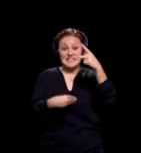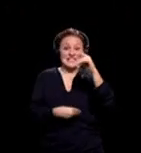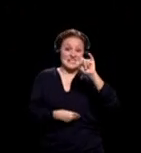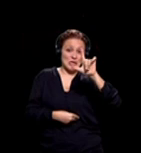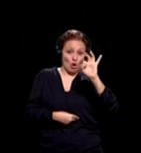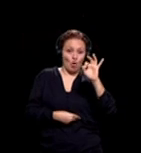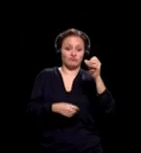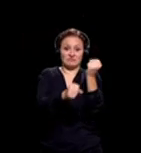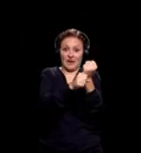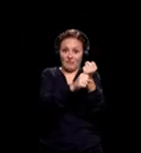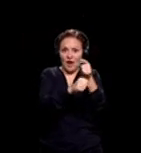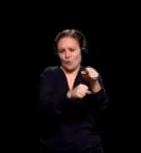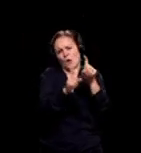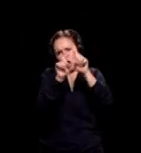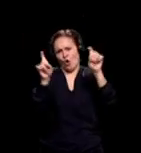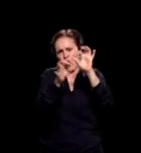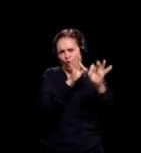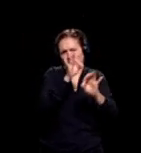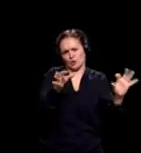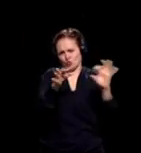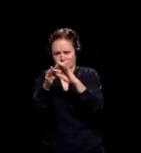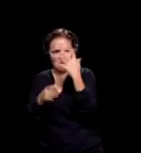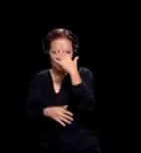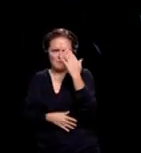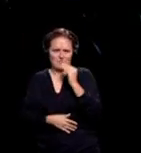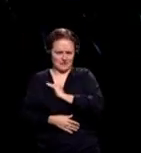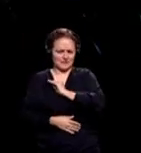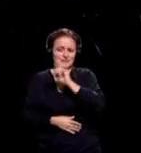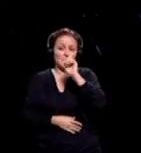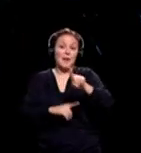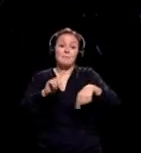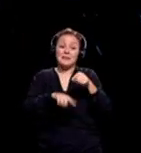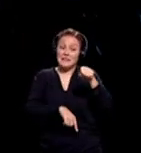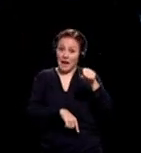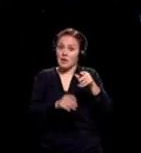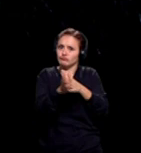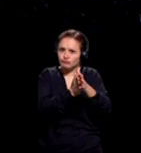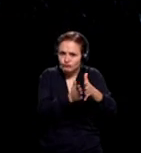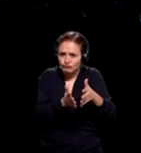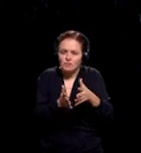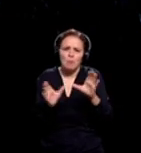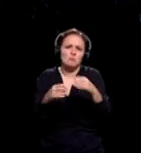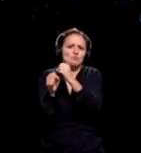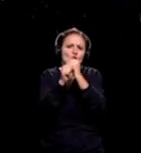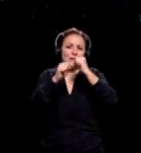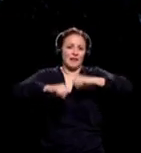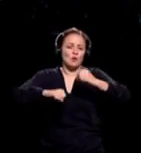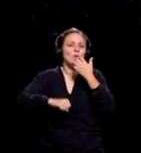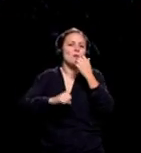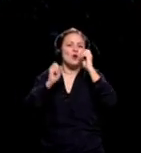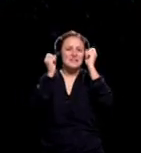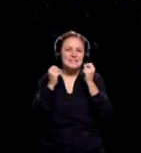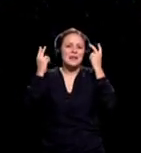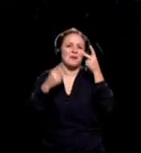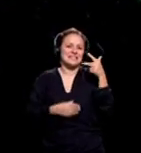ultimando detalles en directo para darlo todo y quedar bien cuando casi casi van a ser las 9 de